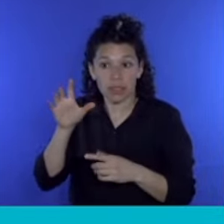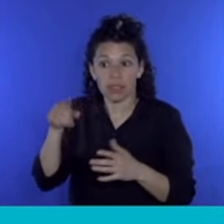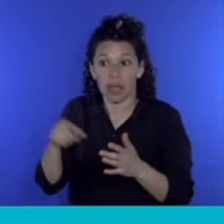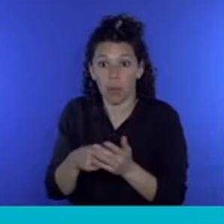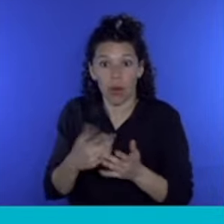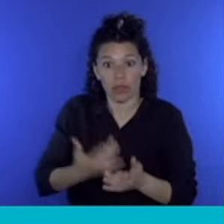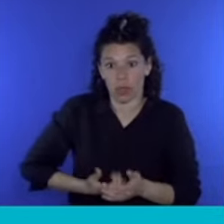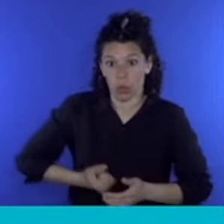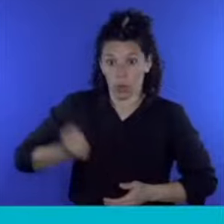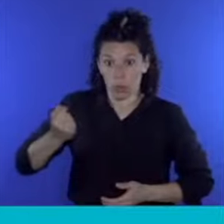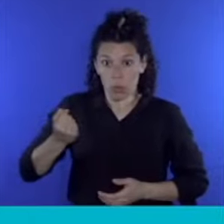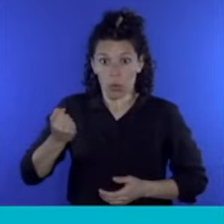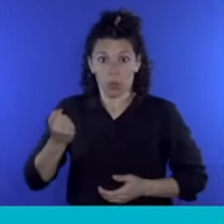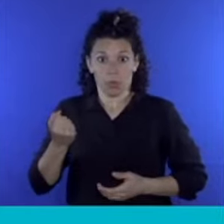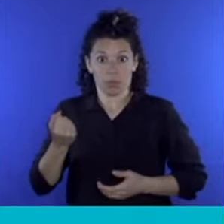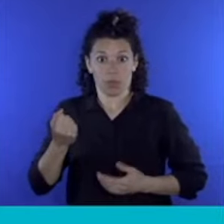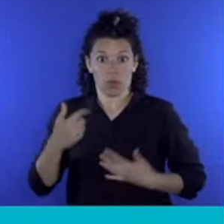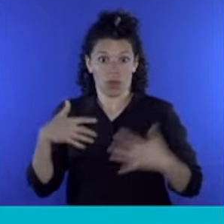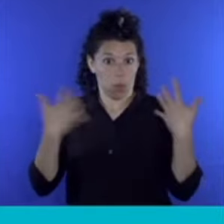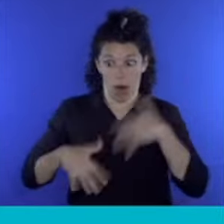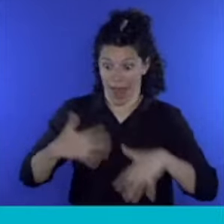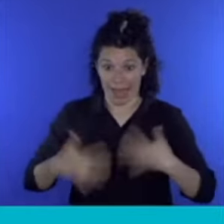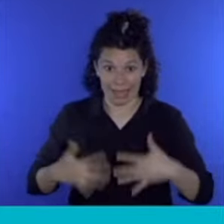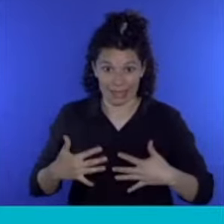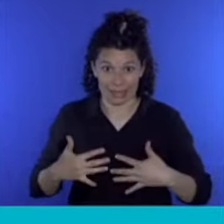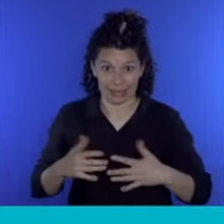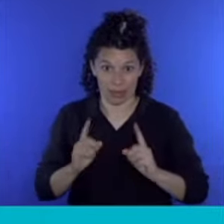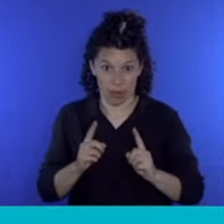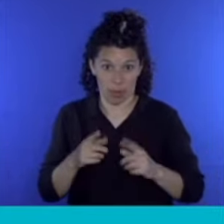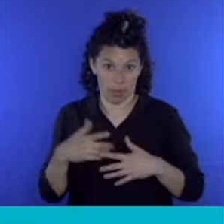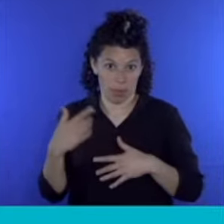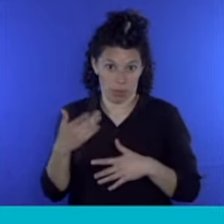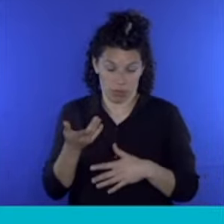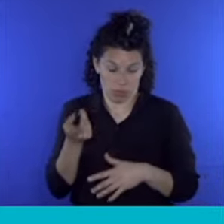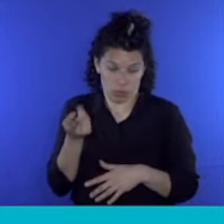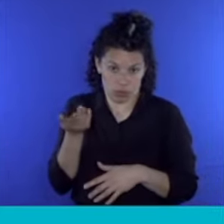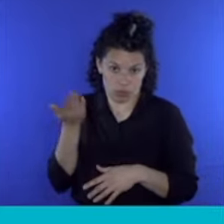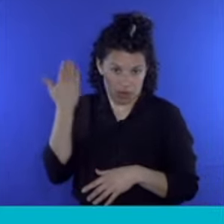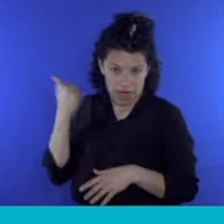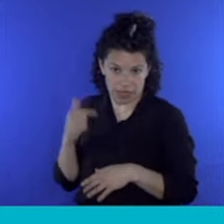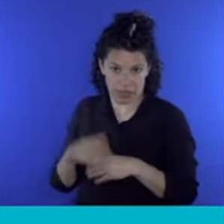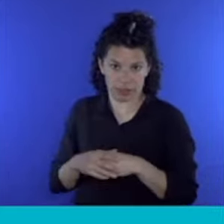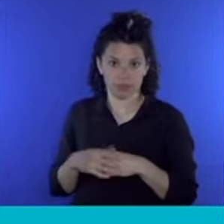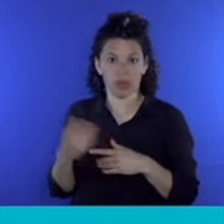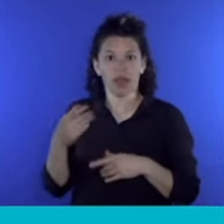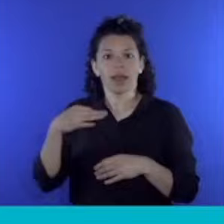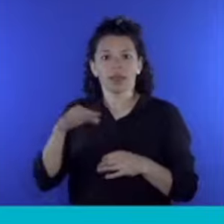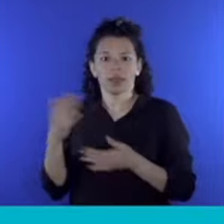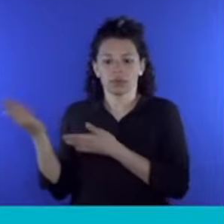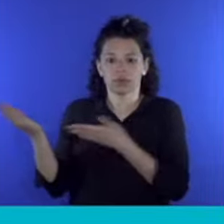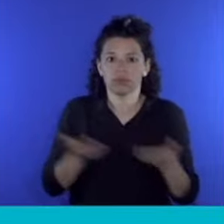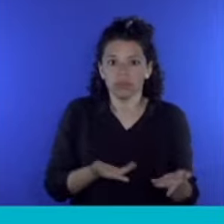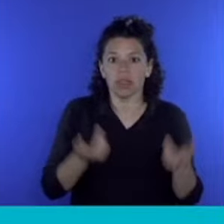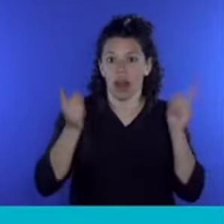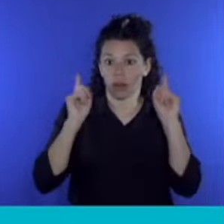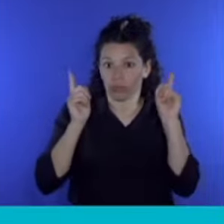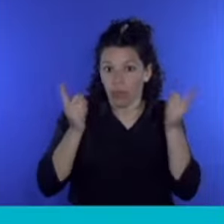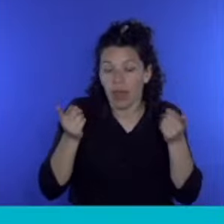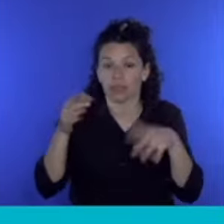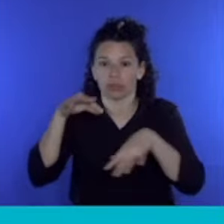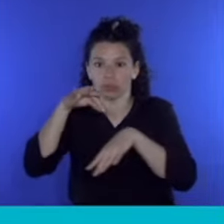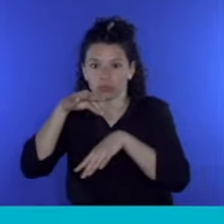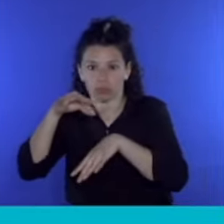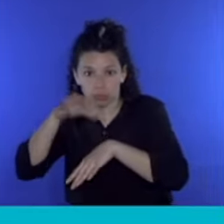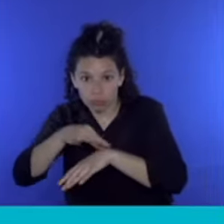crisis, como se nos dijo en la presentación de ayer, tenemos que invitar a los docentes, a los médicos, a los trabajadores